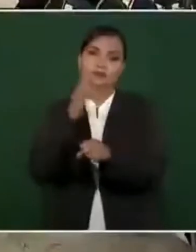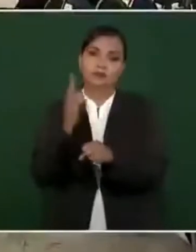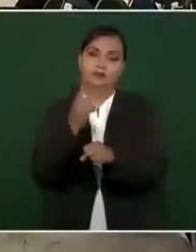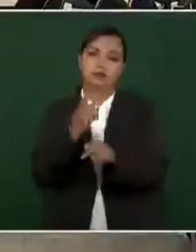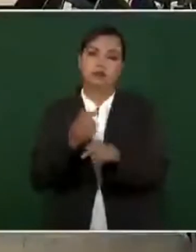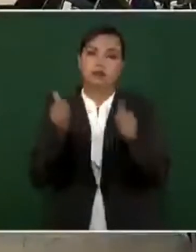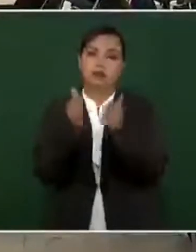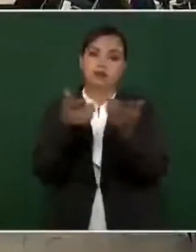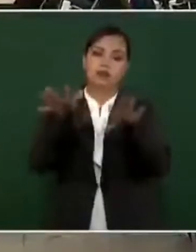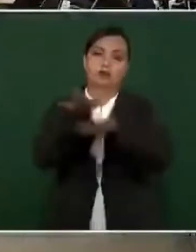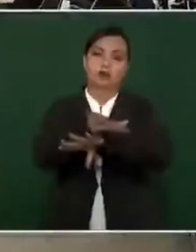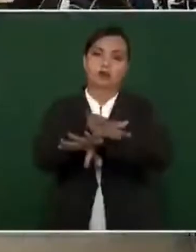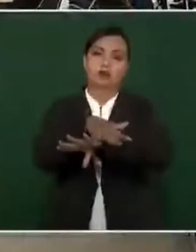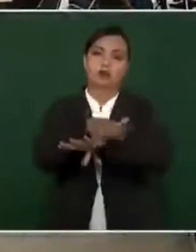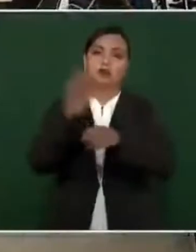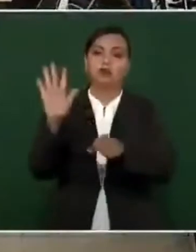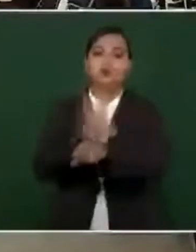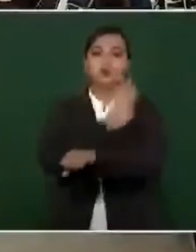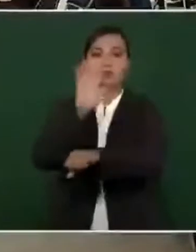se le dio